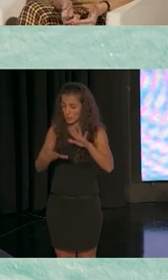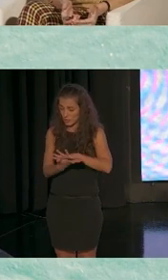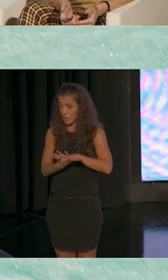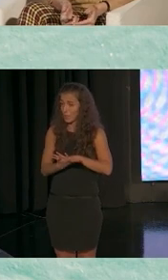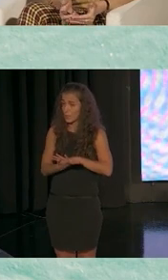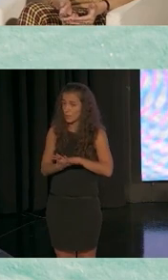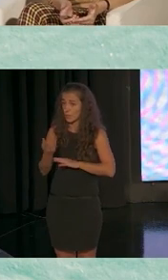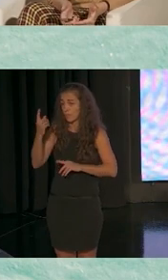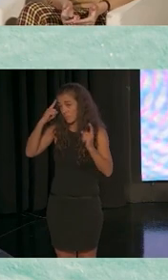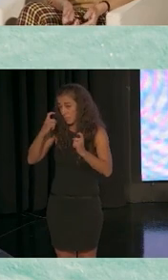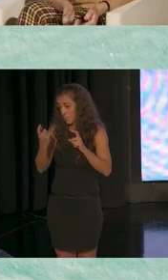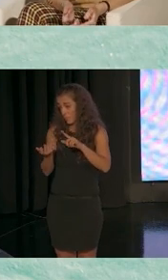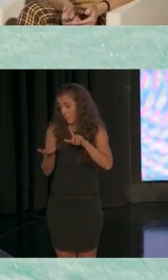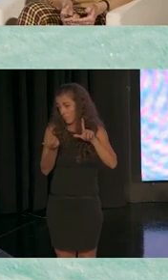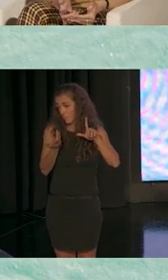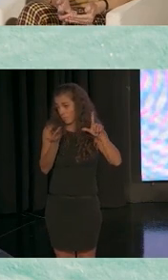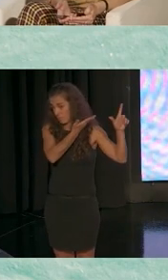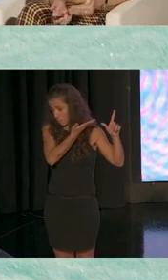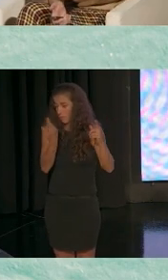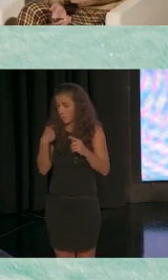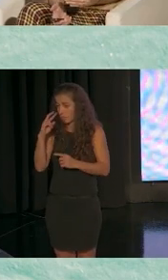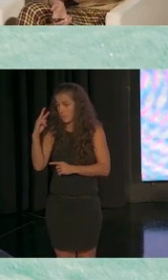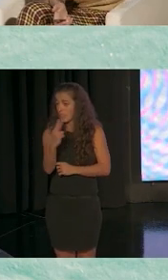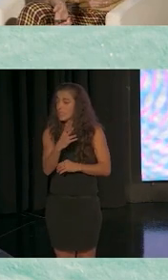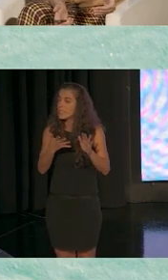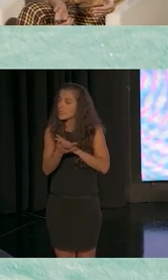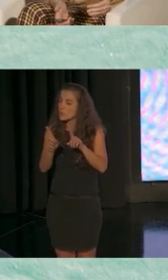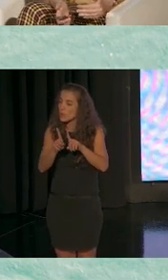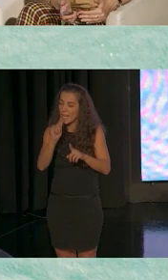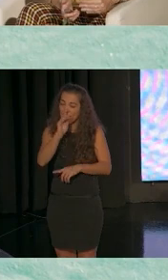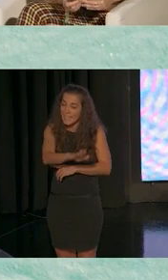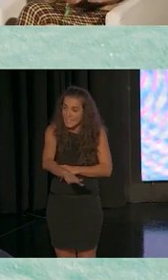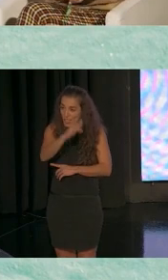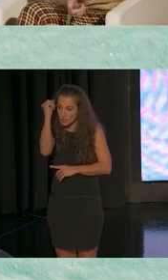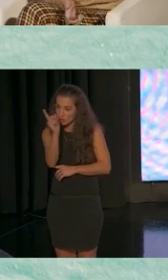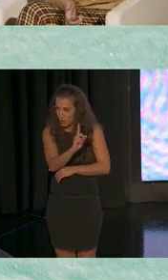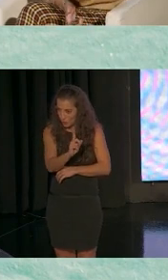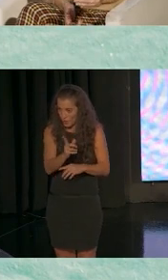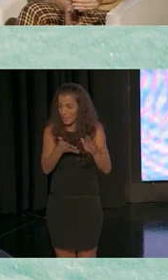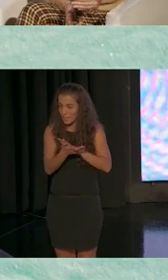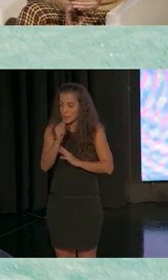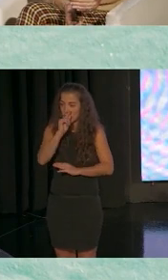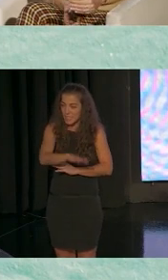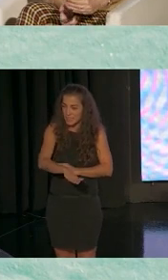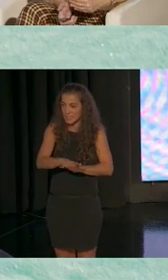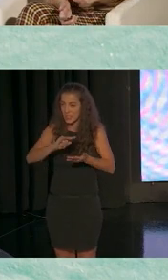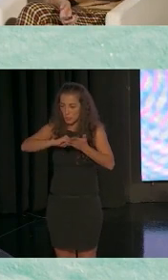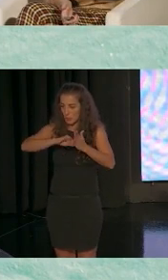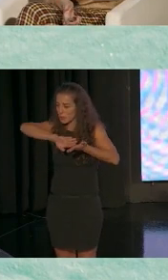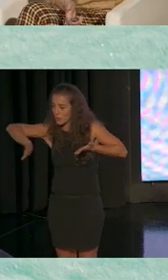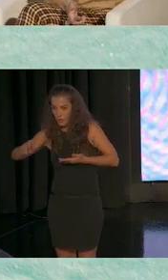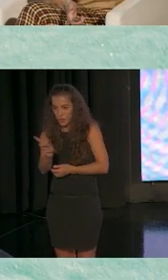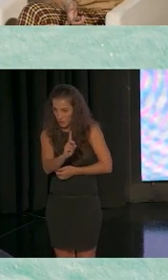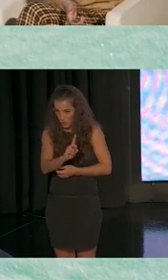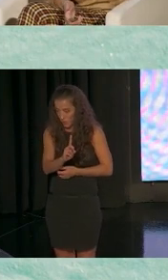representar ahí supone que no nos dejamos a los niños fuera del viaje no nos dejamos a los niños fuera del proyecto o